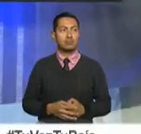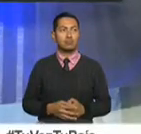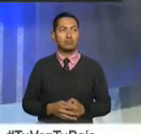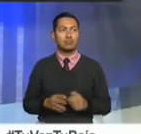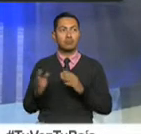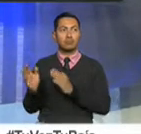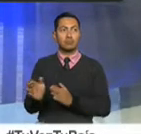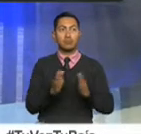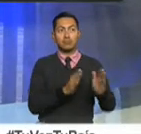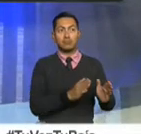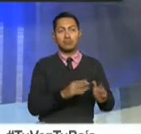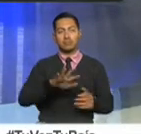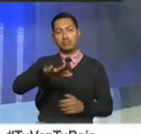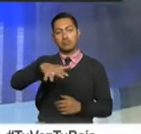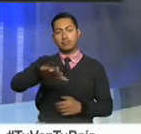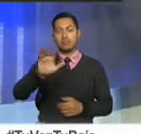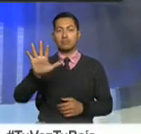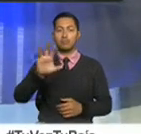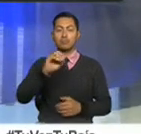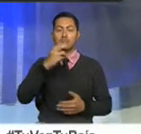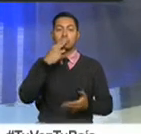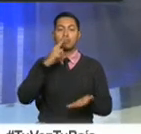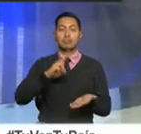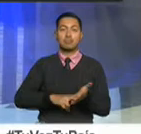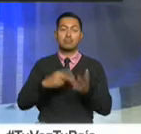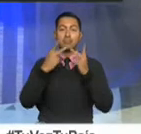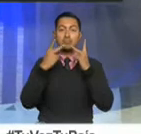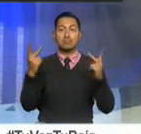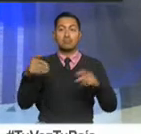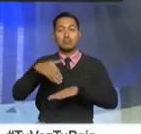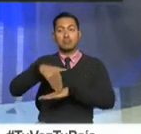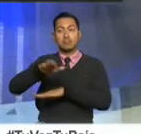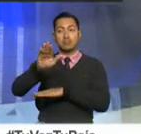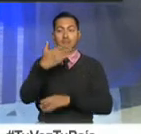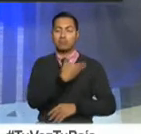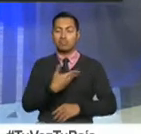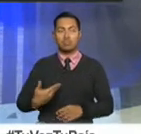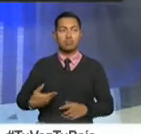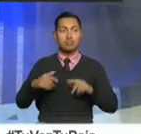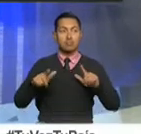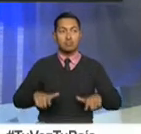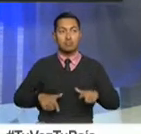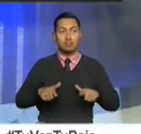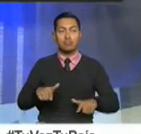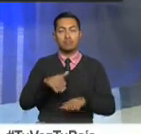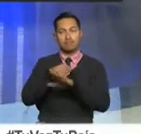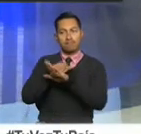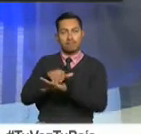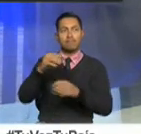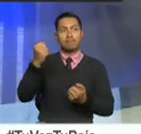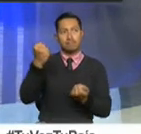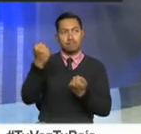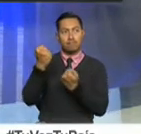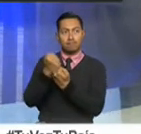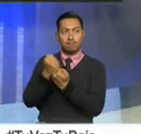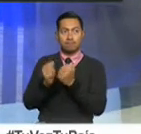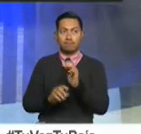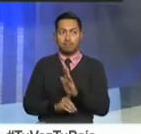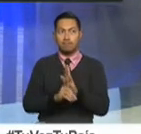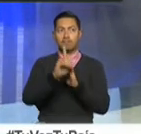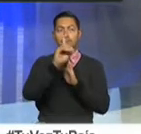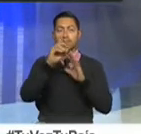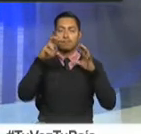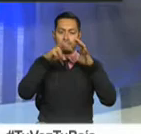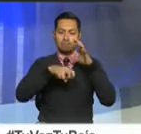Revisamos otros temas. Cerca de 50 cartas públicas fueron enviadas al presidente Lenín Moreno, ratificando su apoyo al desarrollo de la